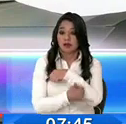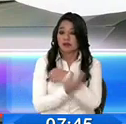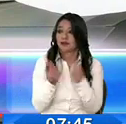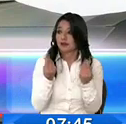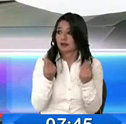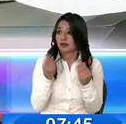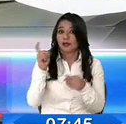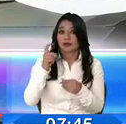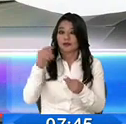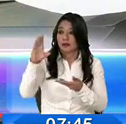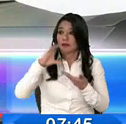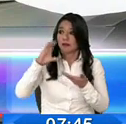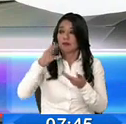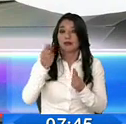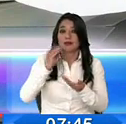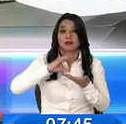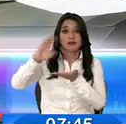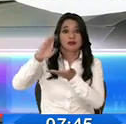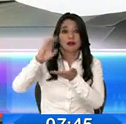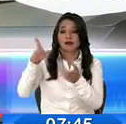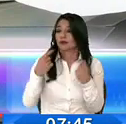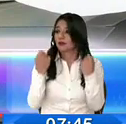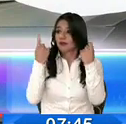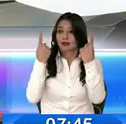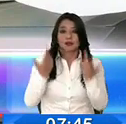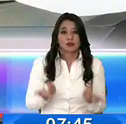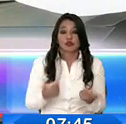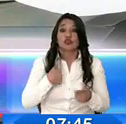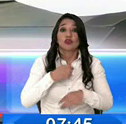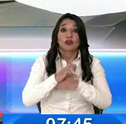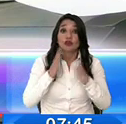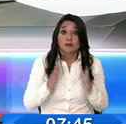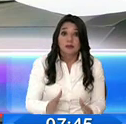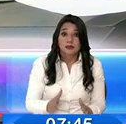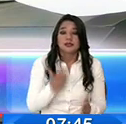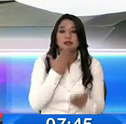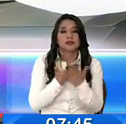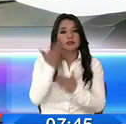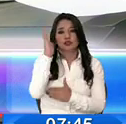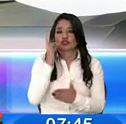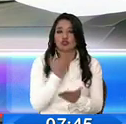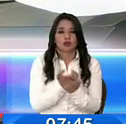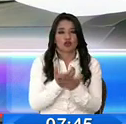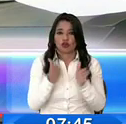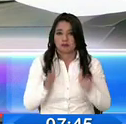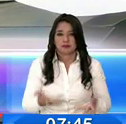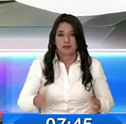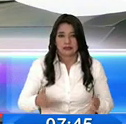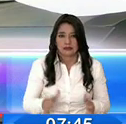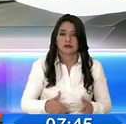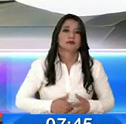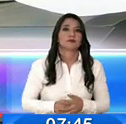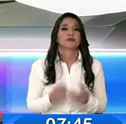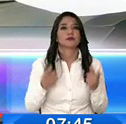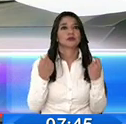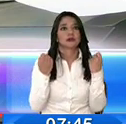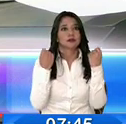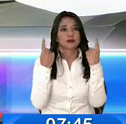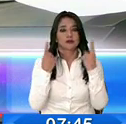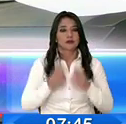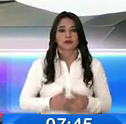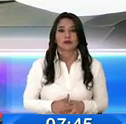uno es lo que digo miguel yo no entiendo no soy economista gracias a dios pero no entiendo como